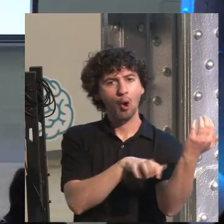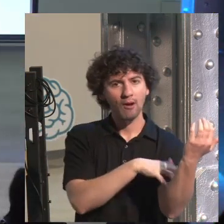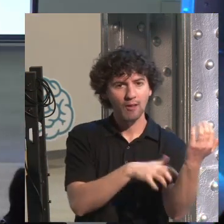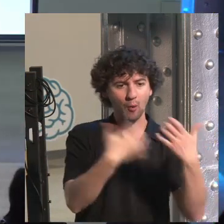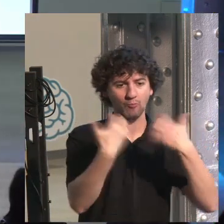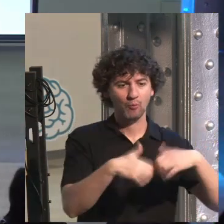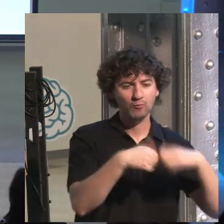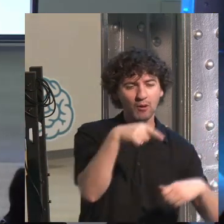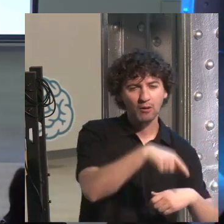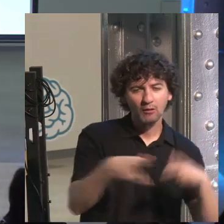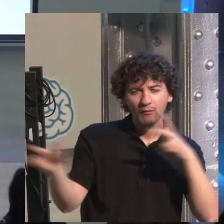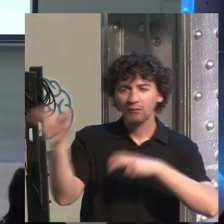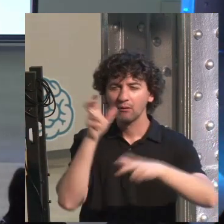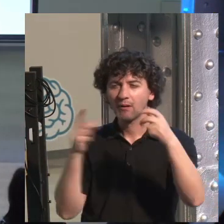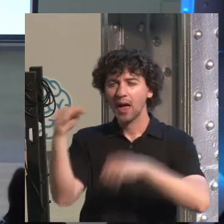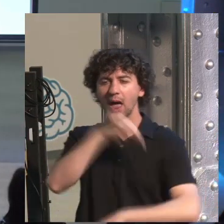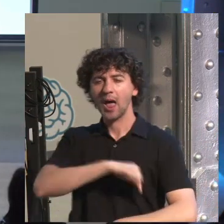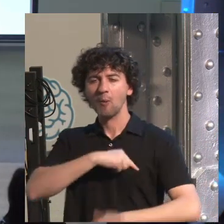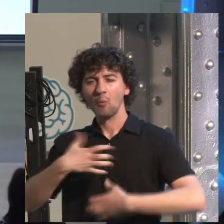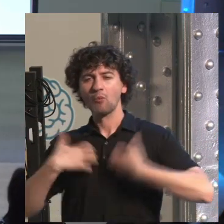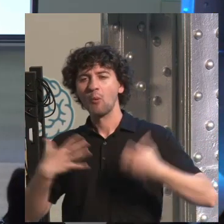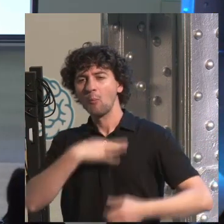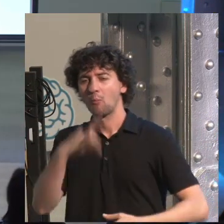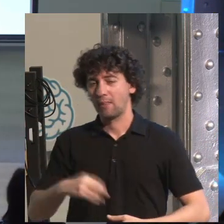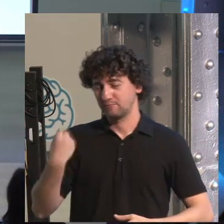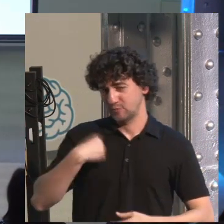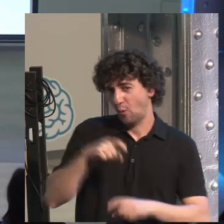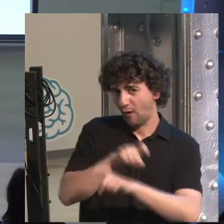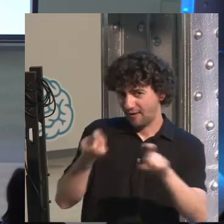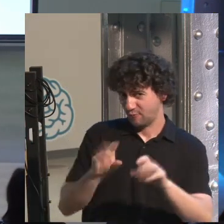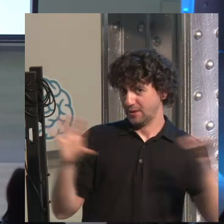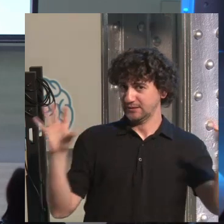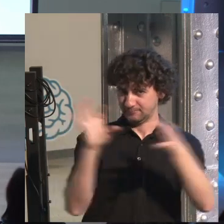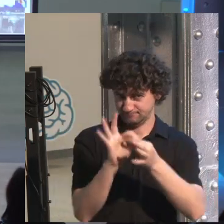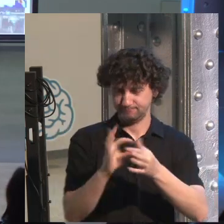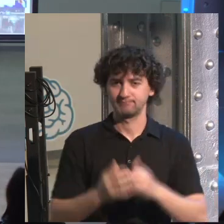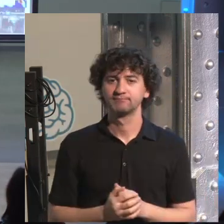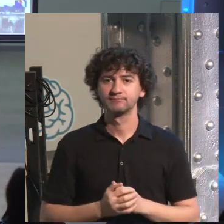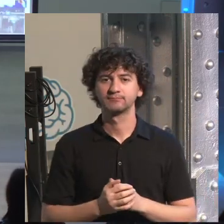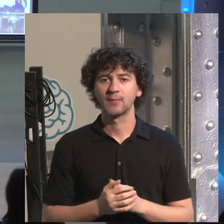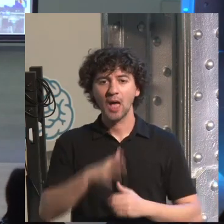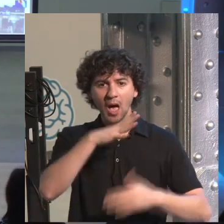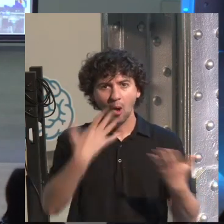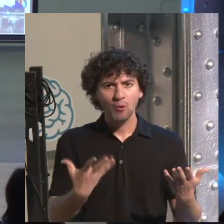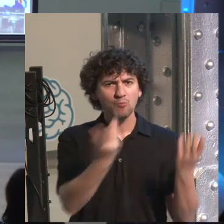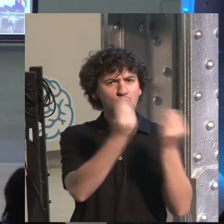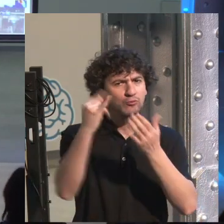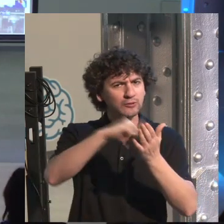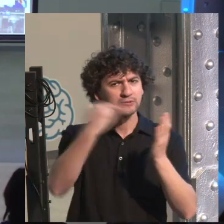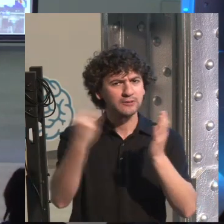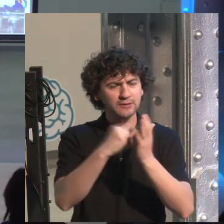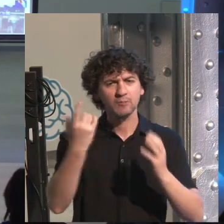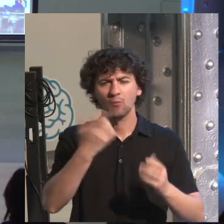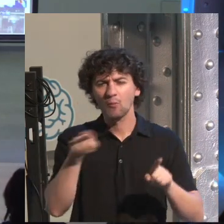emociones o pudiese reconocer emociones. Y eso es lo que se conoce como informática afectiva. Y hoy en día hay muchos sistemas ahora ya que incorporan elementos de